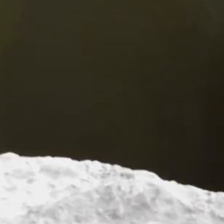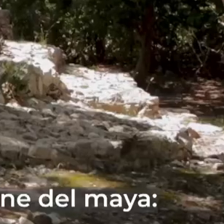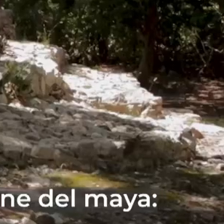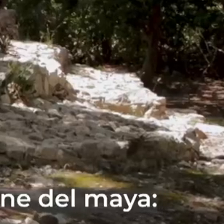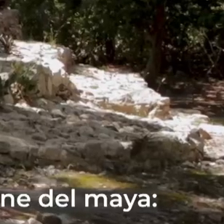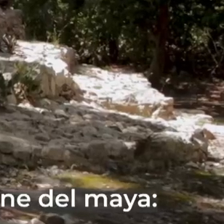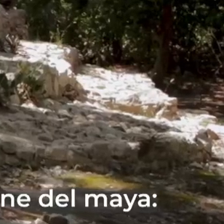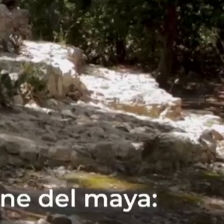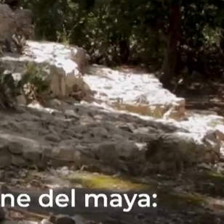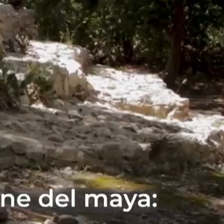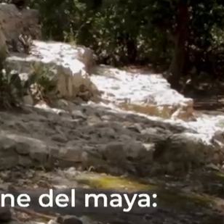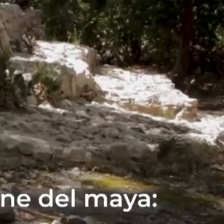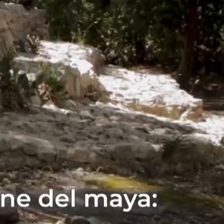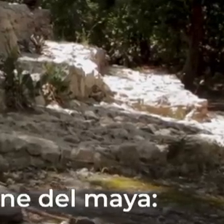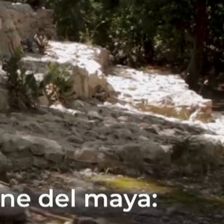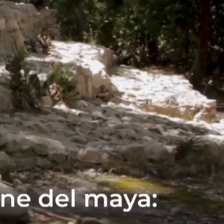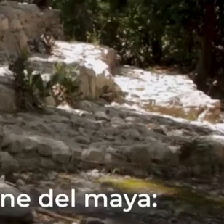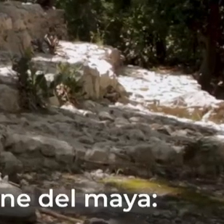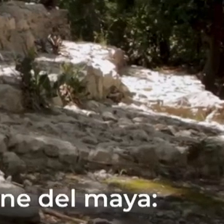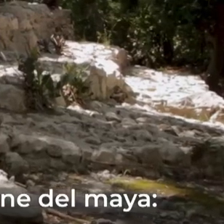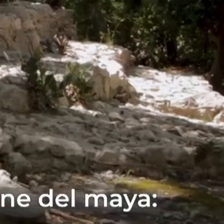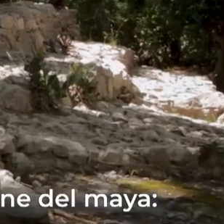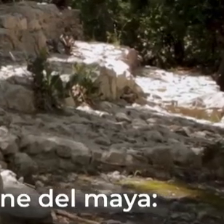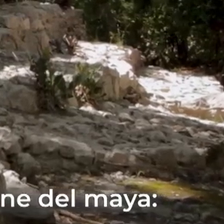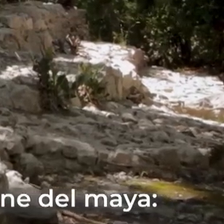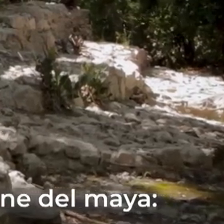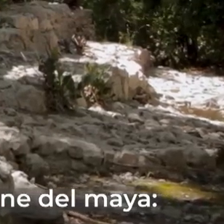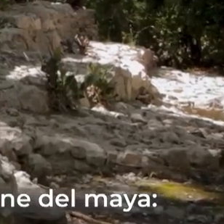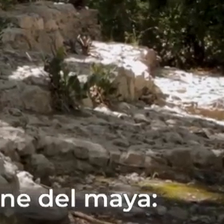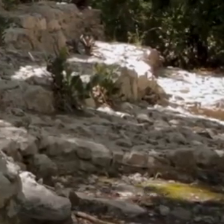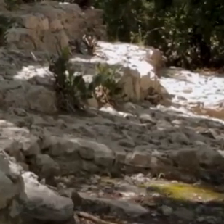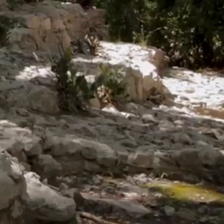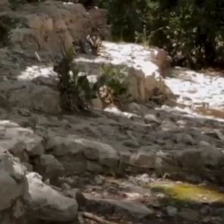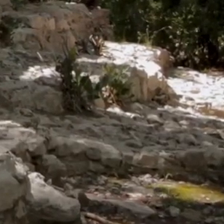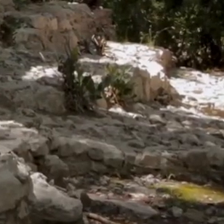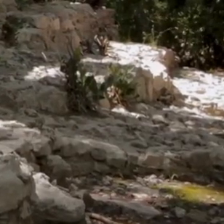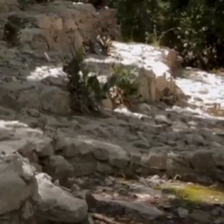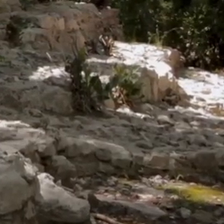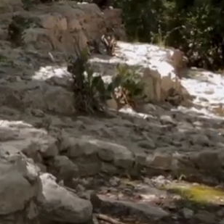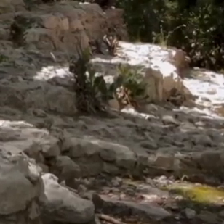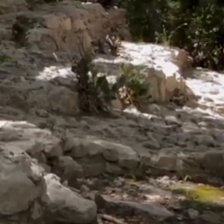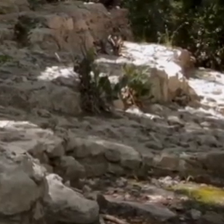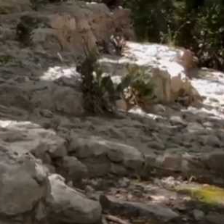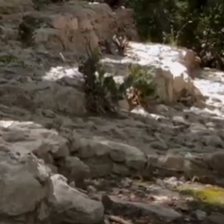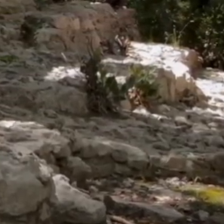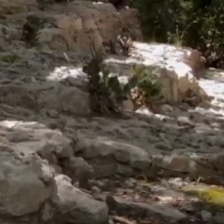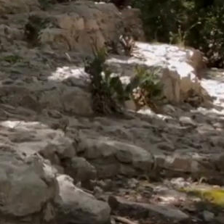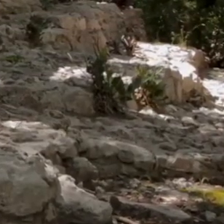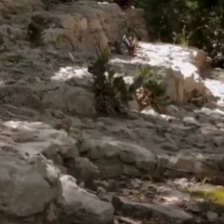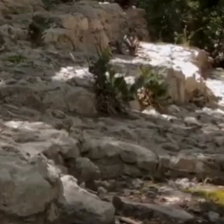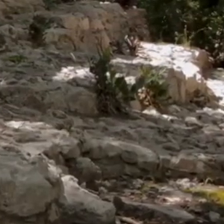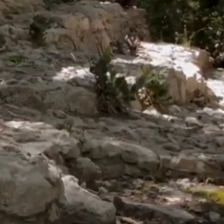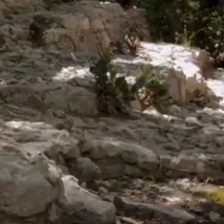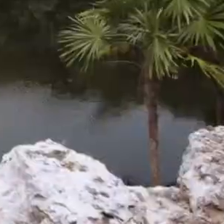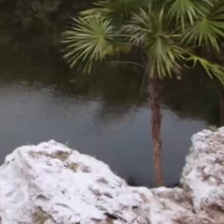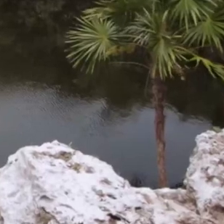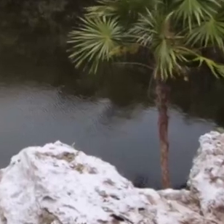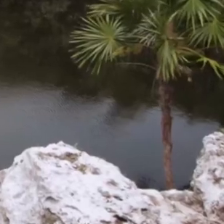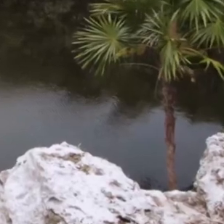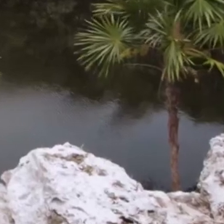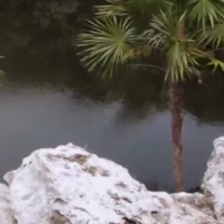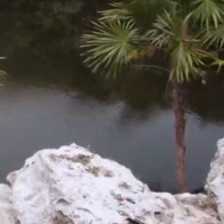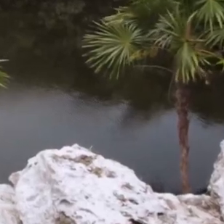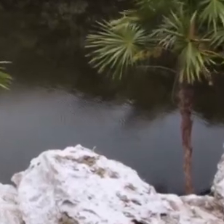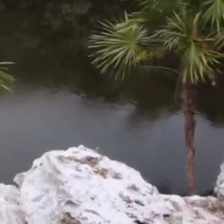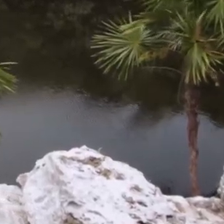Su nombre compuesto por dos vocablos proviene del maya Xel, apertura o entrada, y Ha,